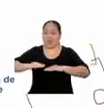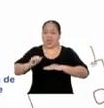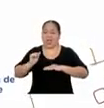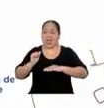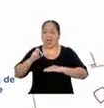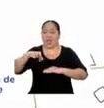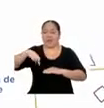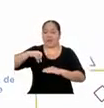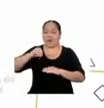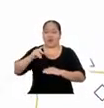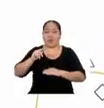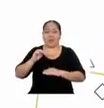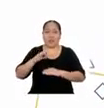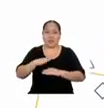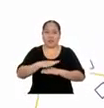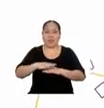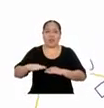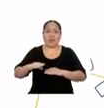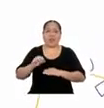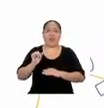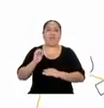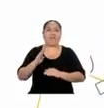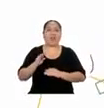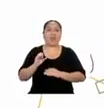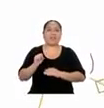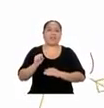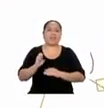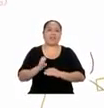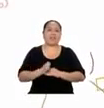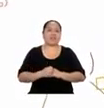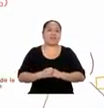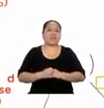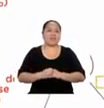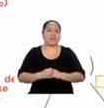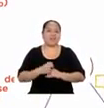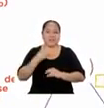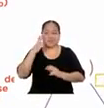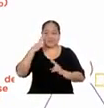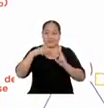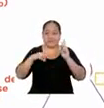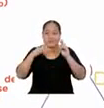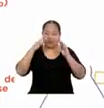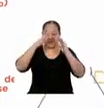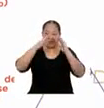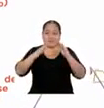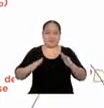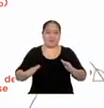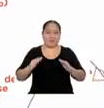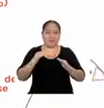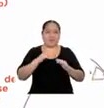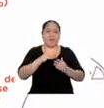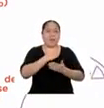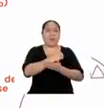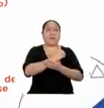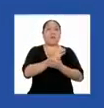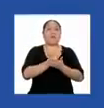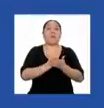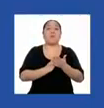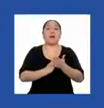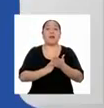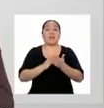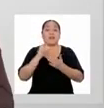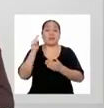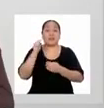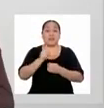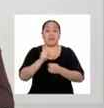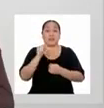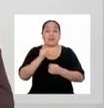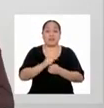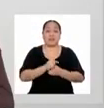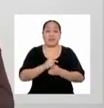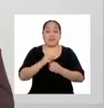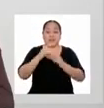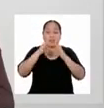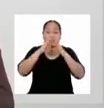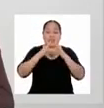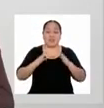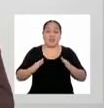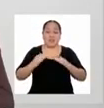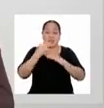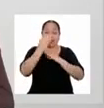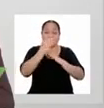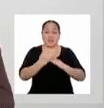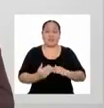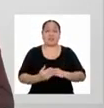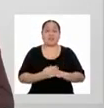base. Exacto. Estos que vemos en la pantalla serían todos los elementos de la pirámide. Y ahora te pregunto